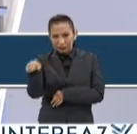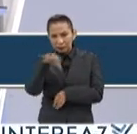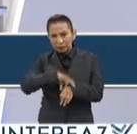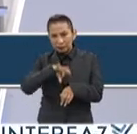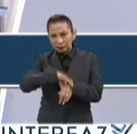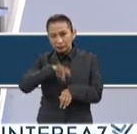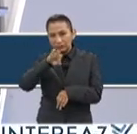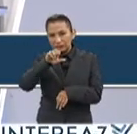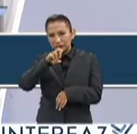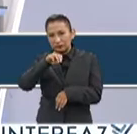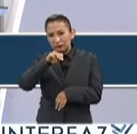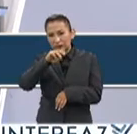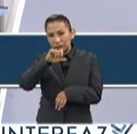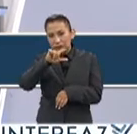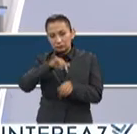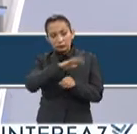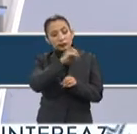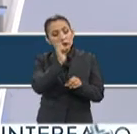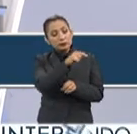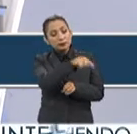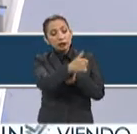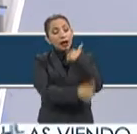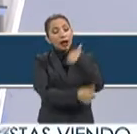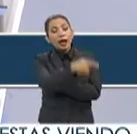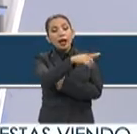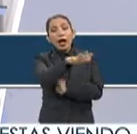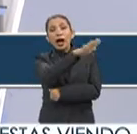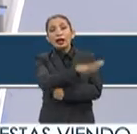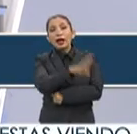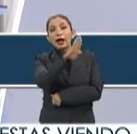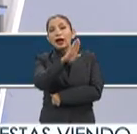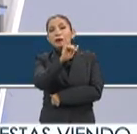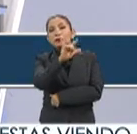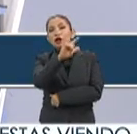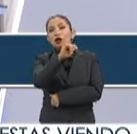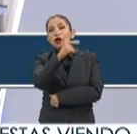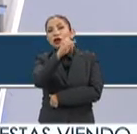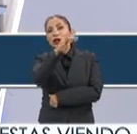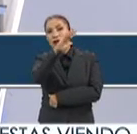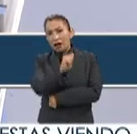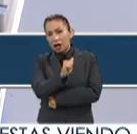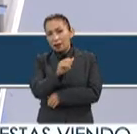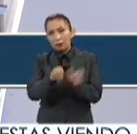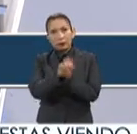con la especialidad son todas aquellas carreras del área biológica.